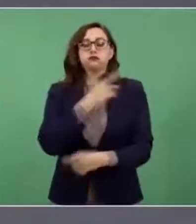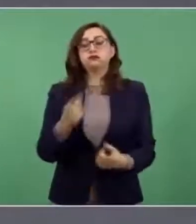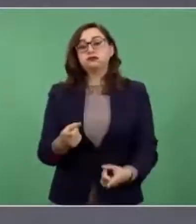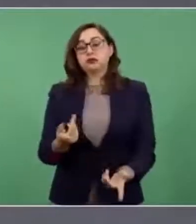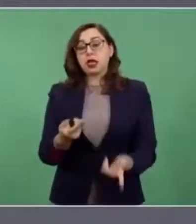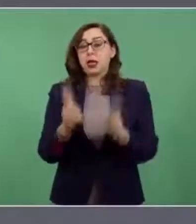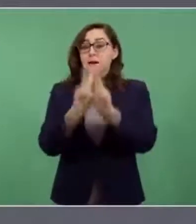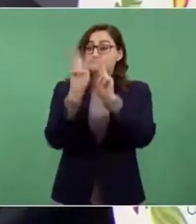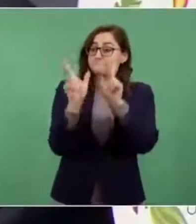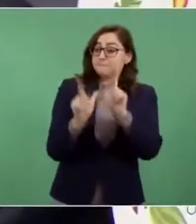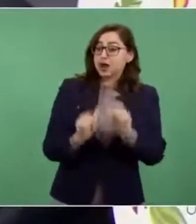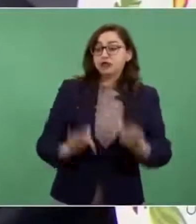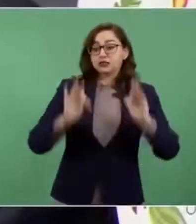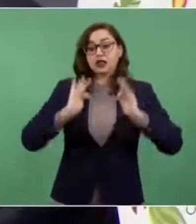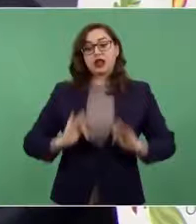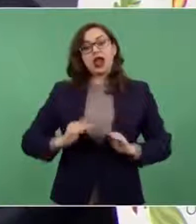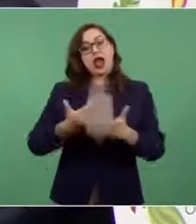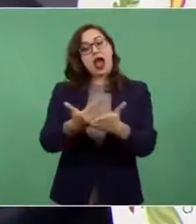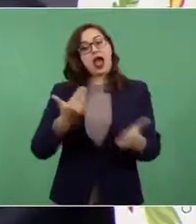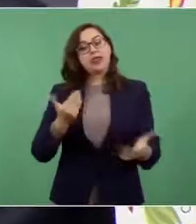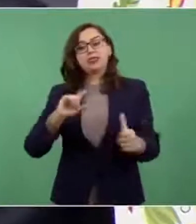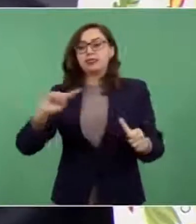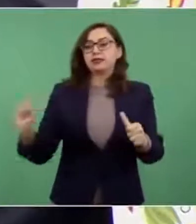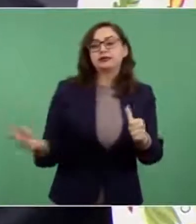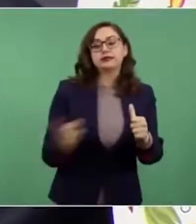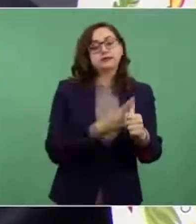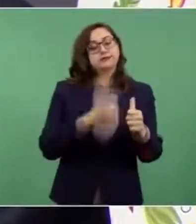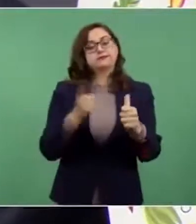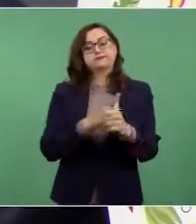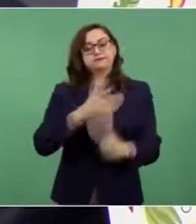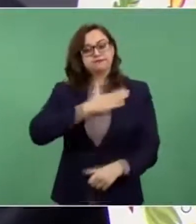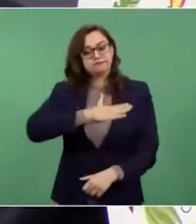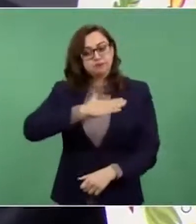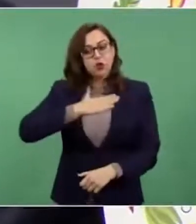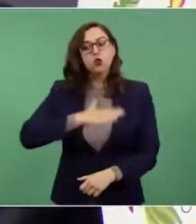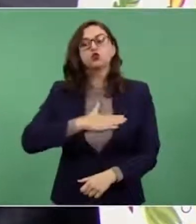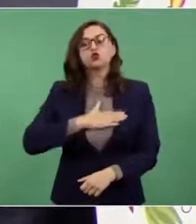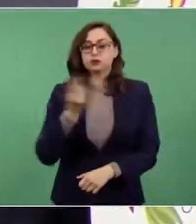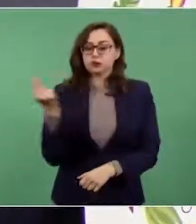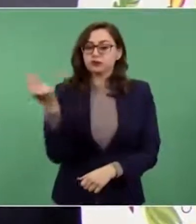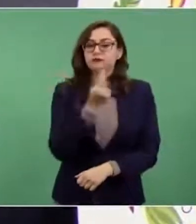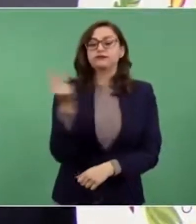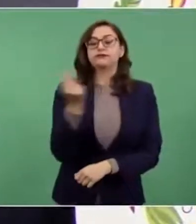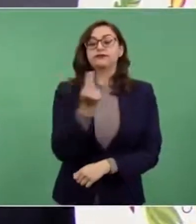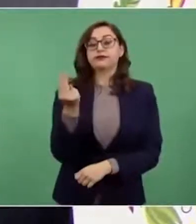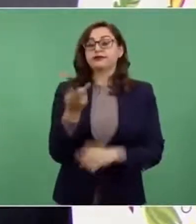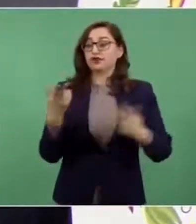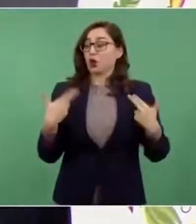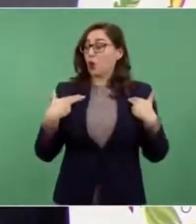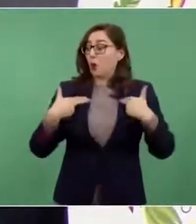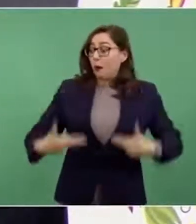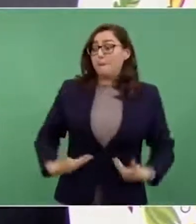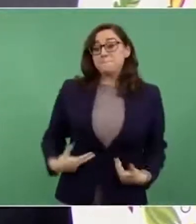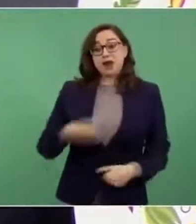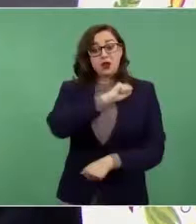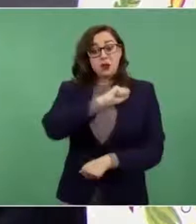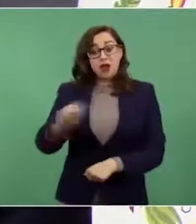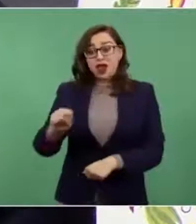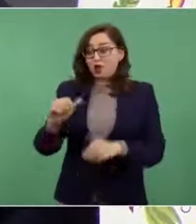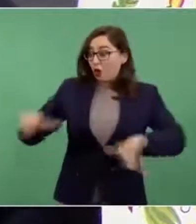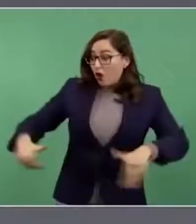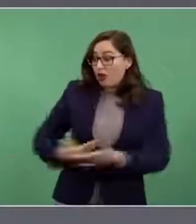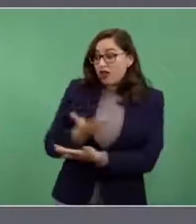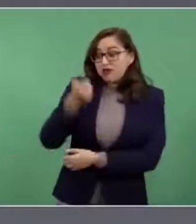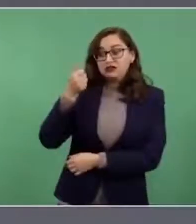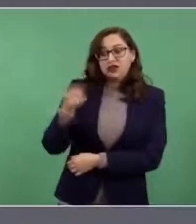justicia, que el ser humano no es malo por naturaleza y que son las circunstancias las que llevan a algunos